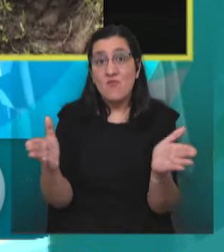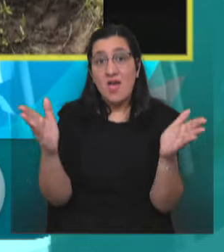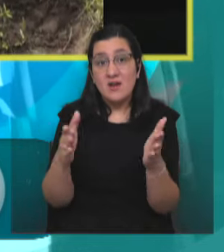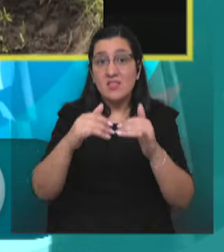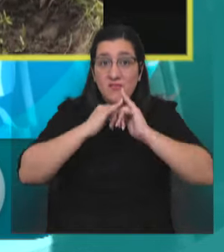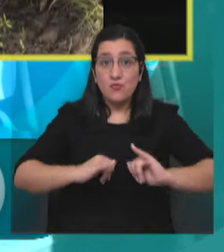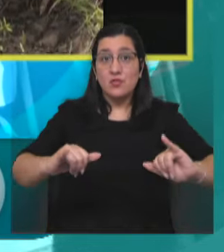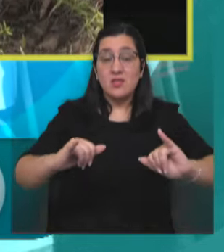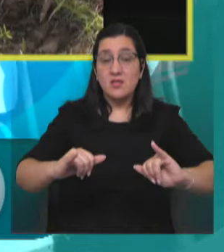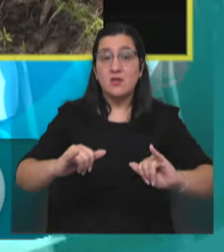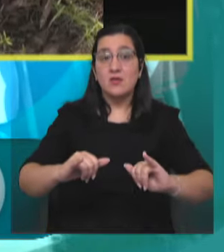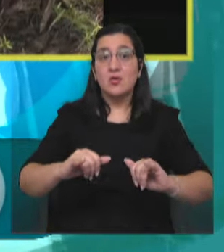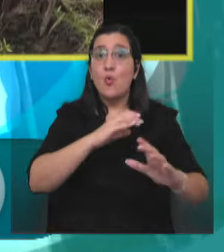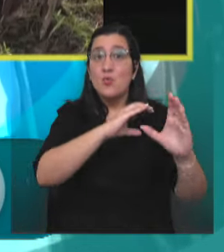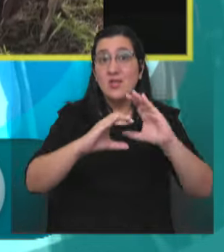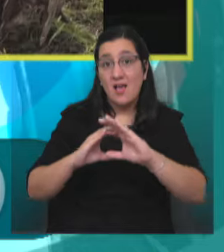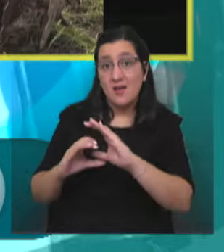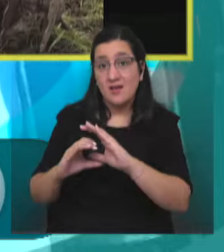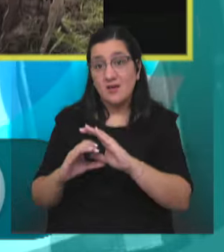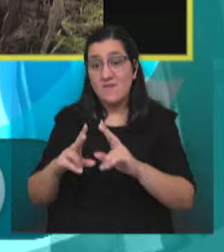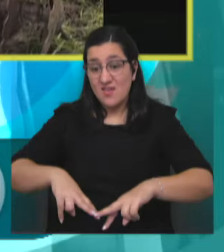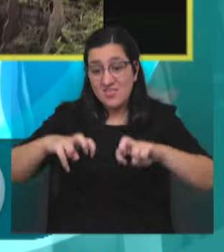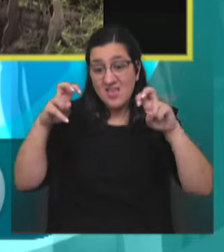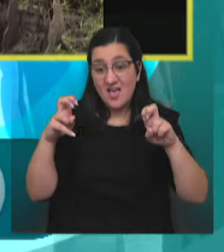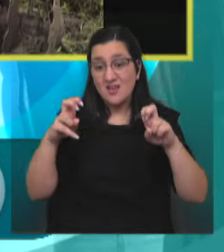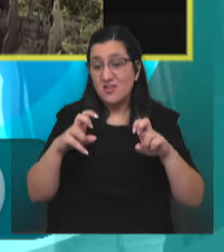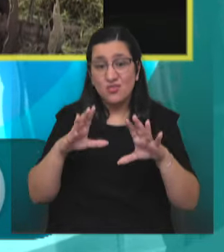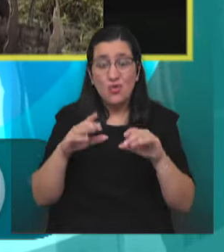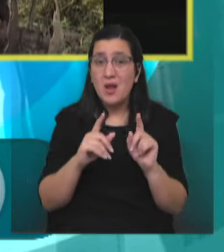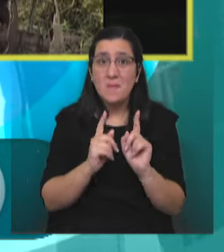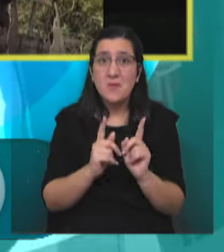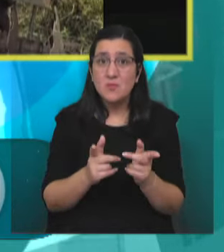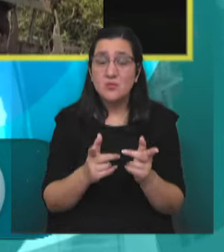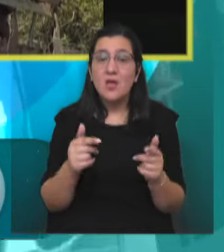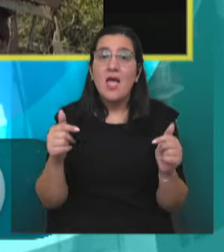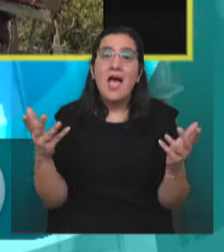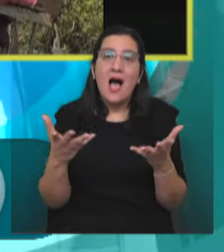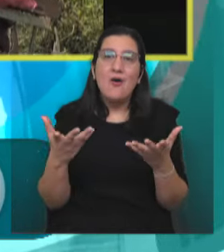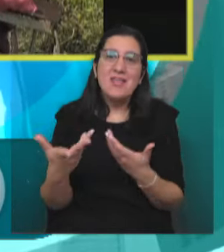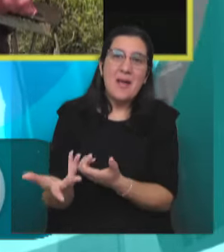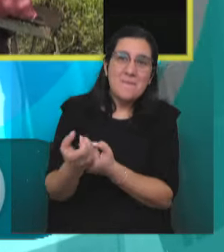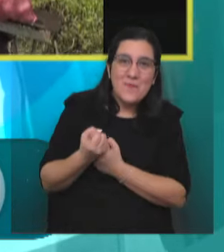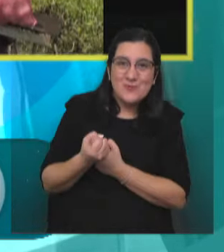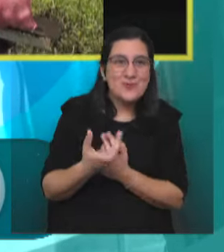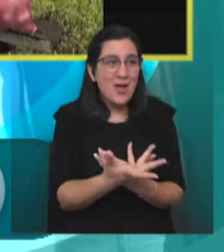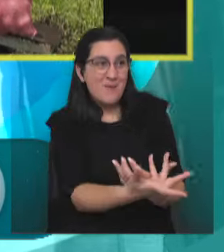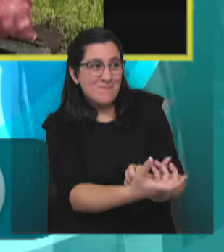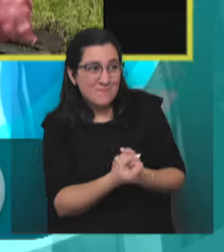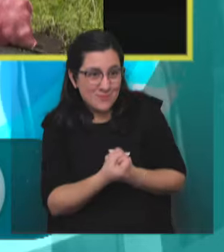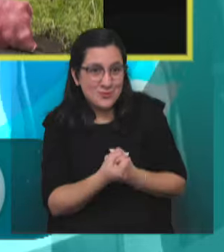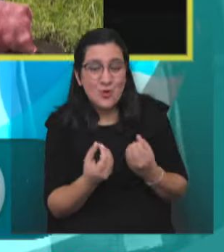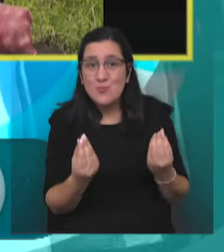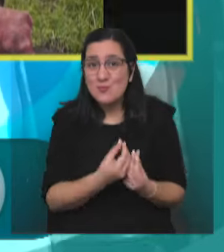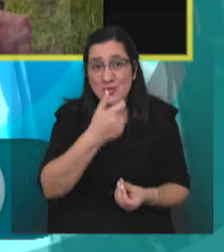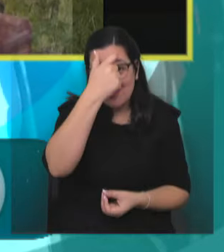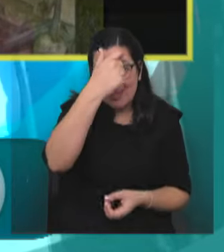teníamos que difundir, teníamos que comunicar. Que investigar. Teníamos que investigar. Sí. Hoy tenemos mucho apoyo en muchos